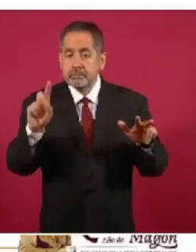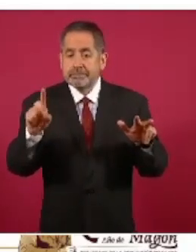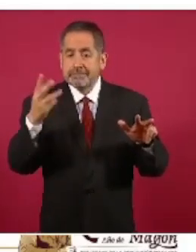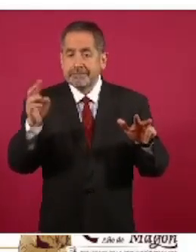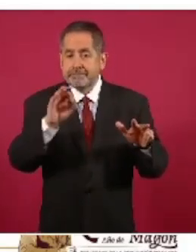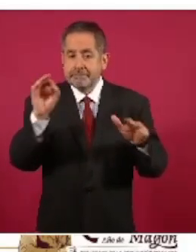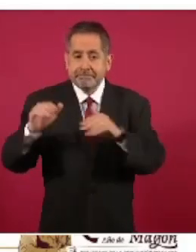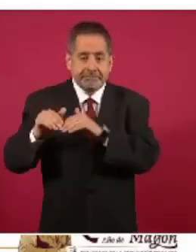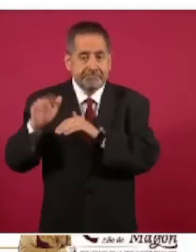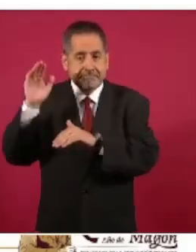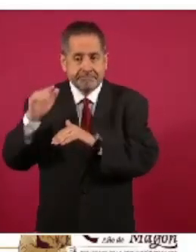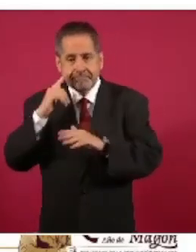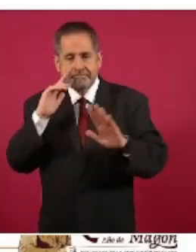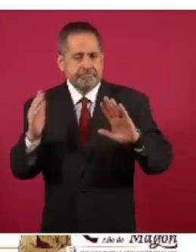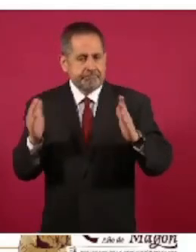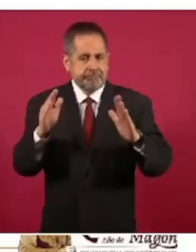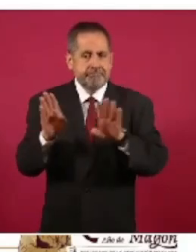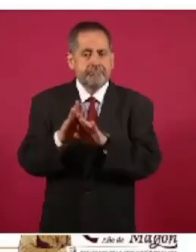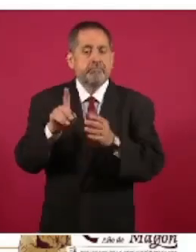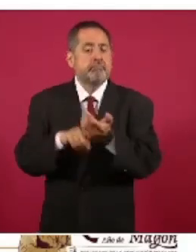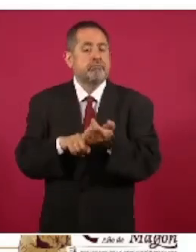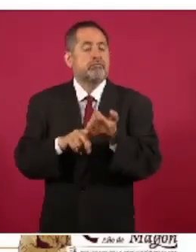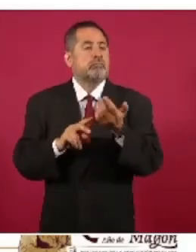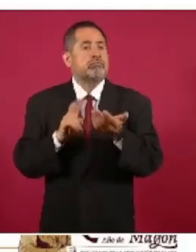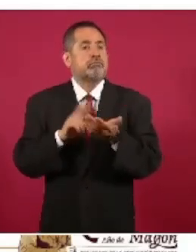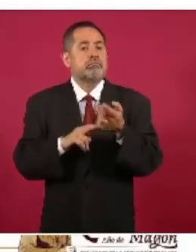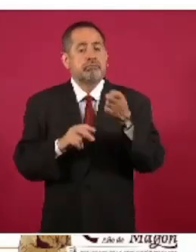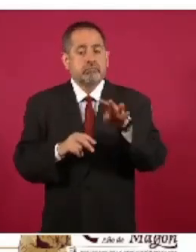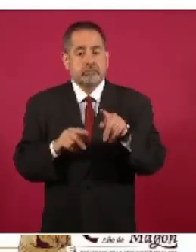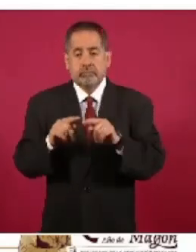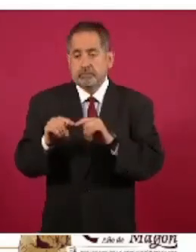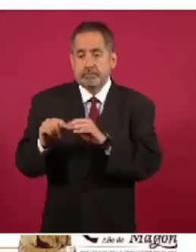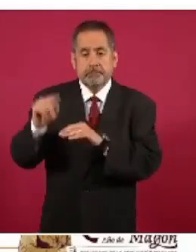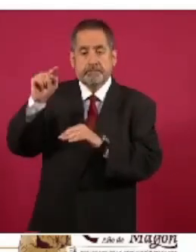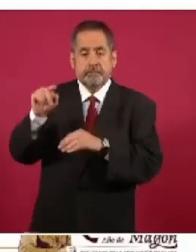85.33%, mientras que comparado con el 19, un aumento de